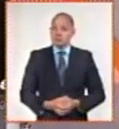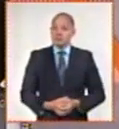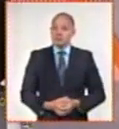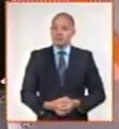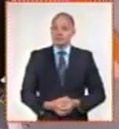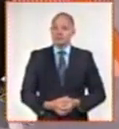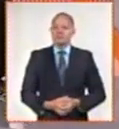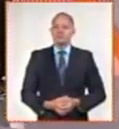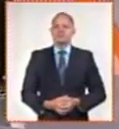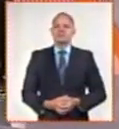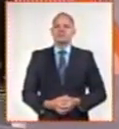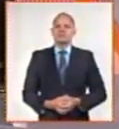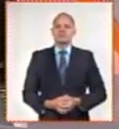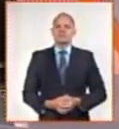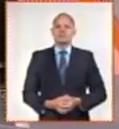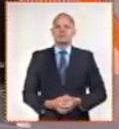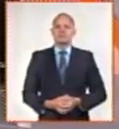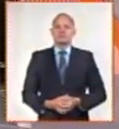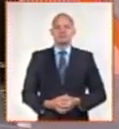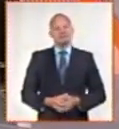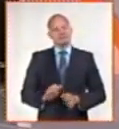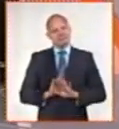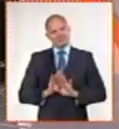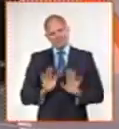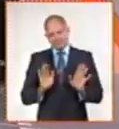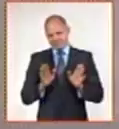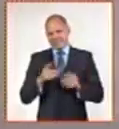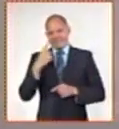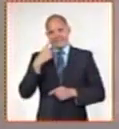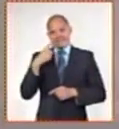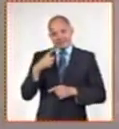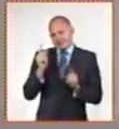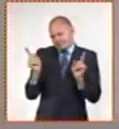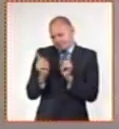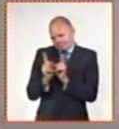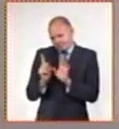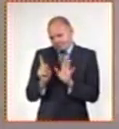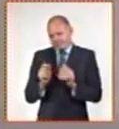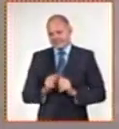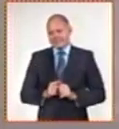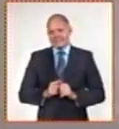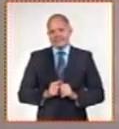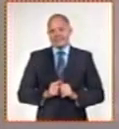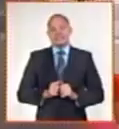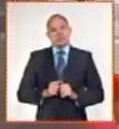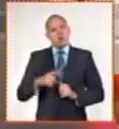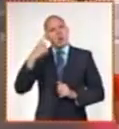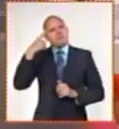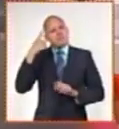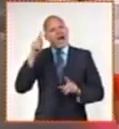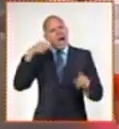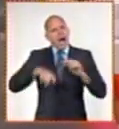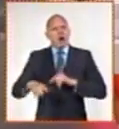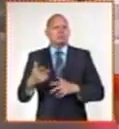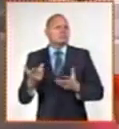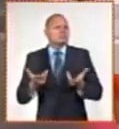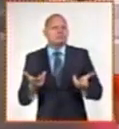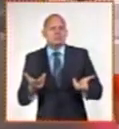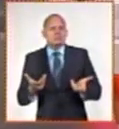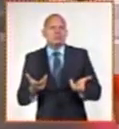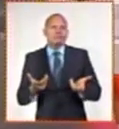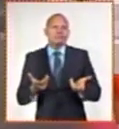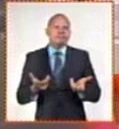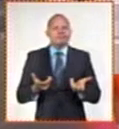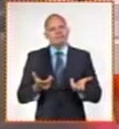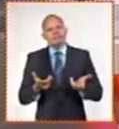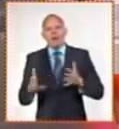Bueno, es a modo de preámbulo, Anita, pero creo que sería bueno caer en algo que viene siendo como